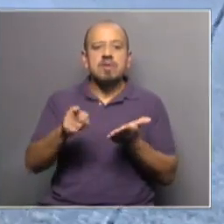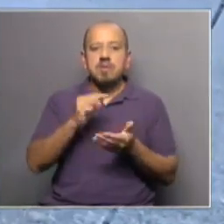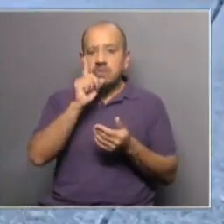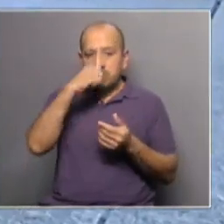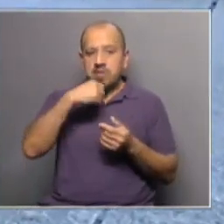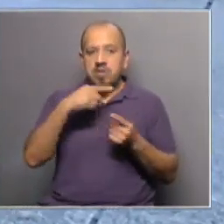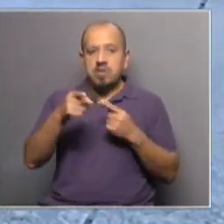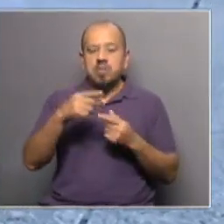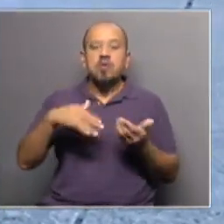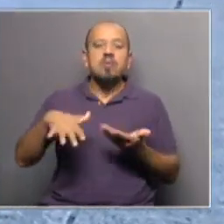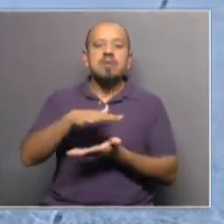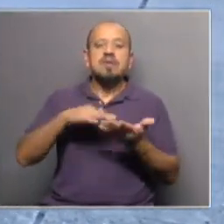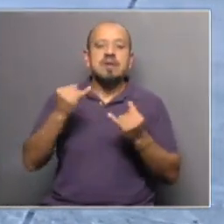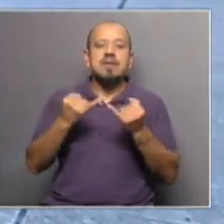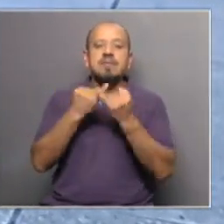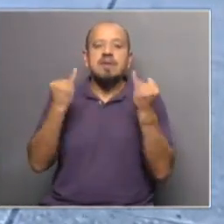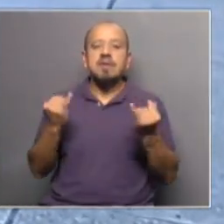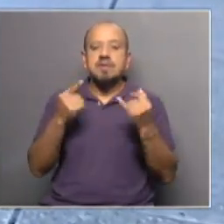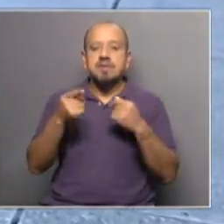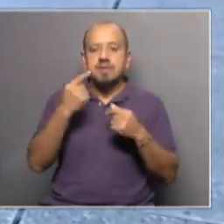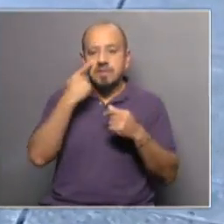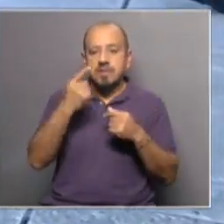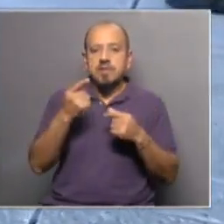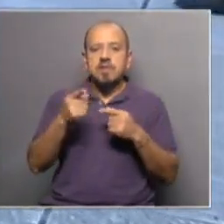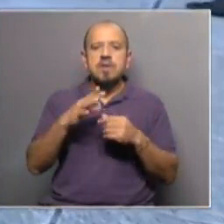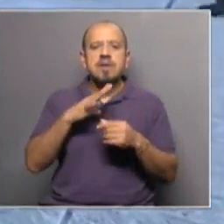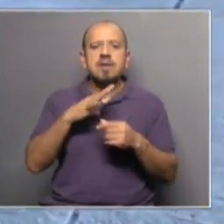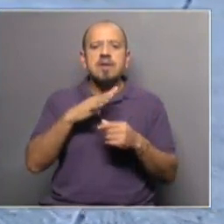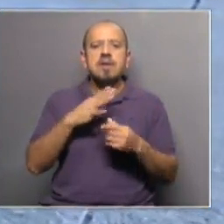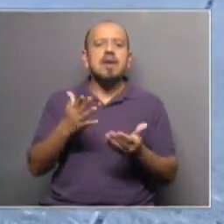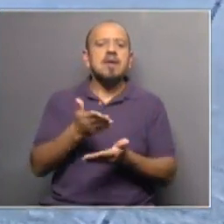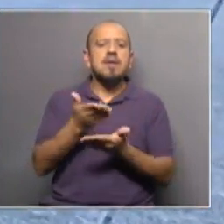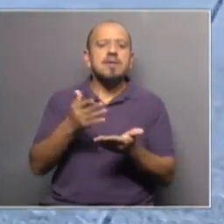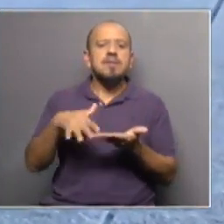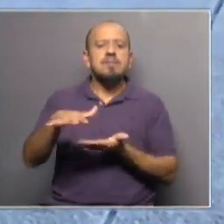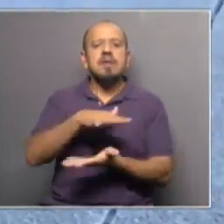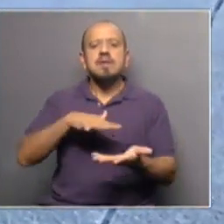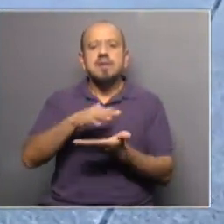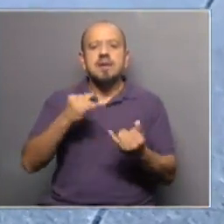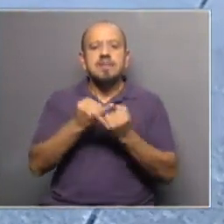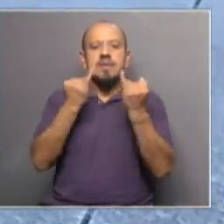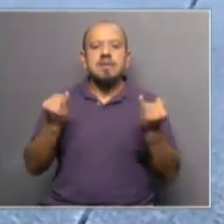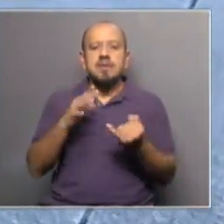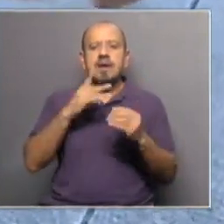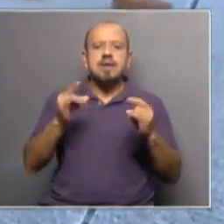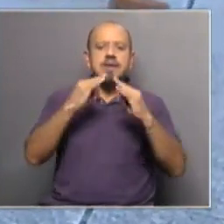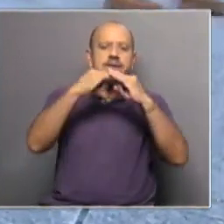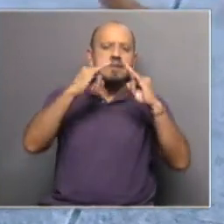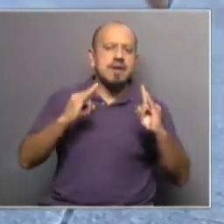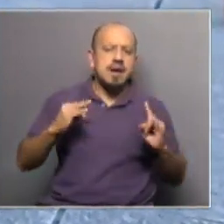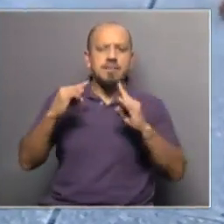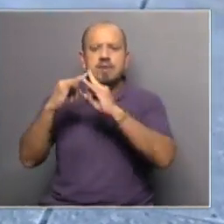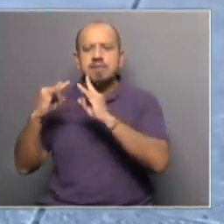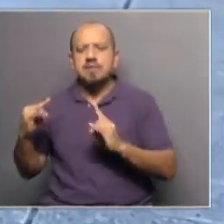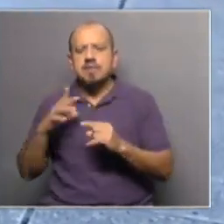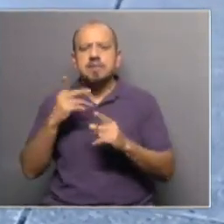más precisamente por la Plaza Independencia en estos últimos días, se habrán preguntado qué es lo que está pasando en la Plaza Independencia. Hay carpas, uno ve que hay